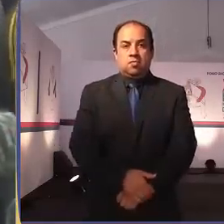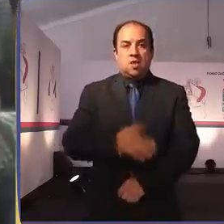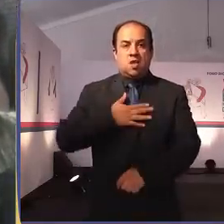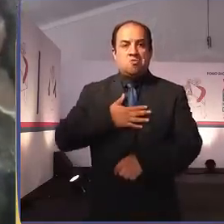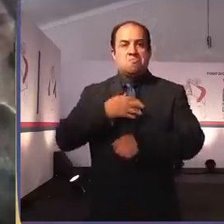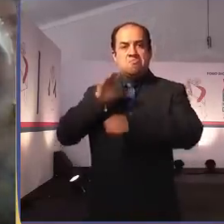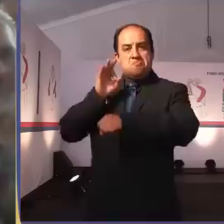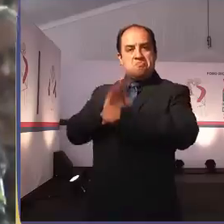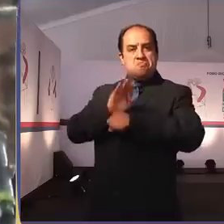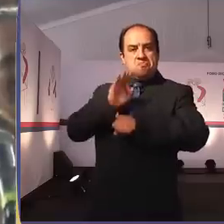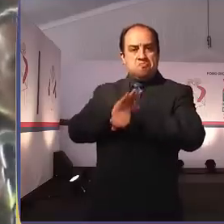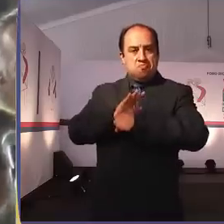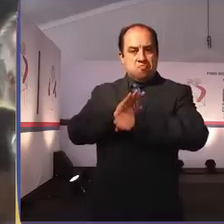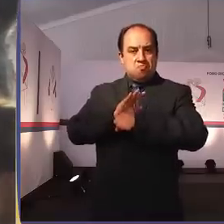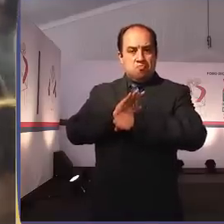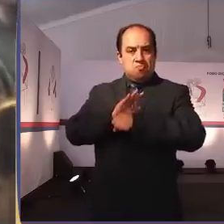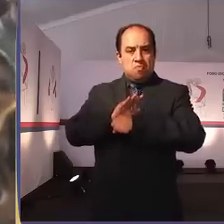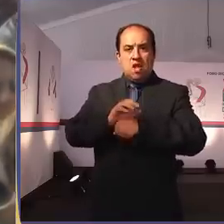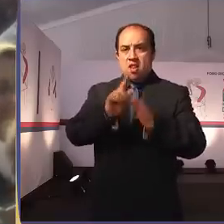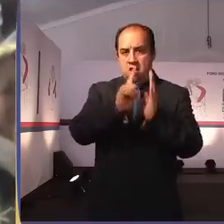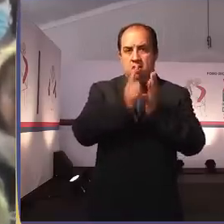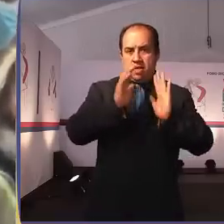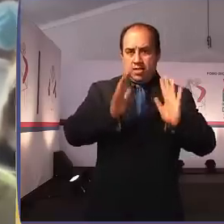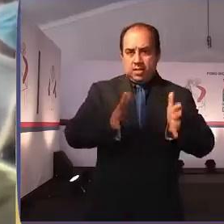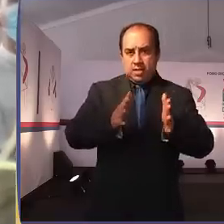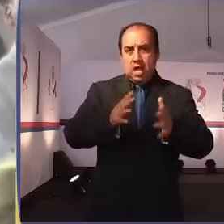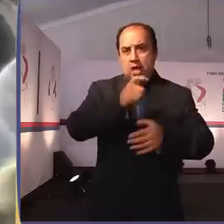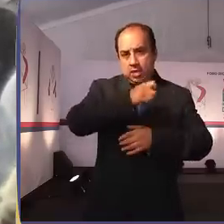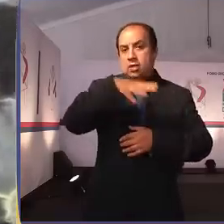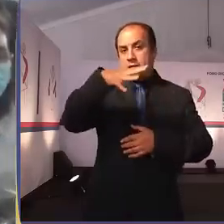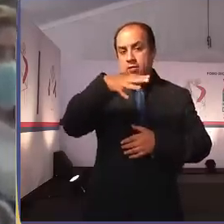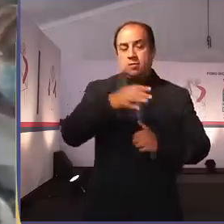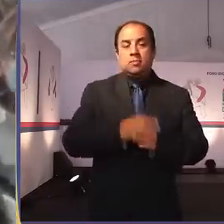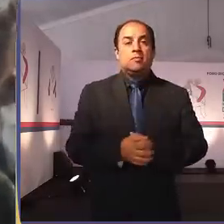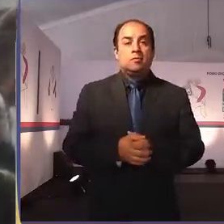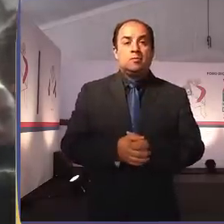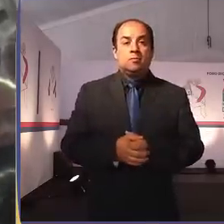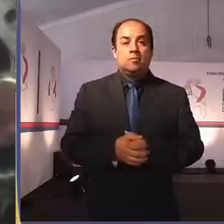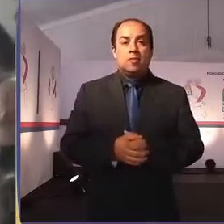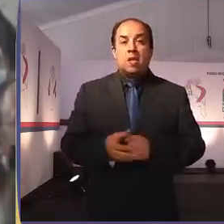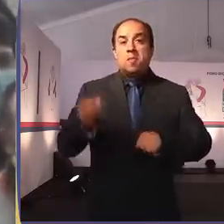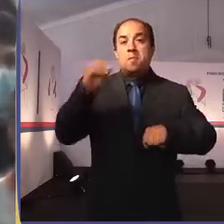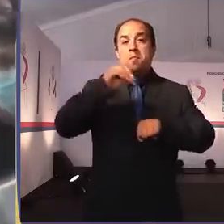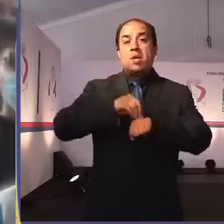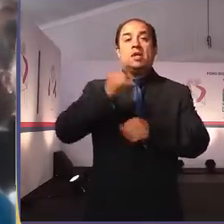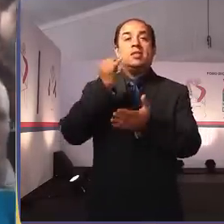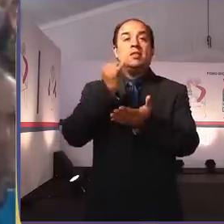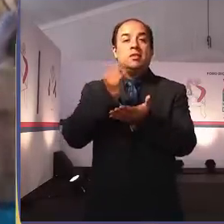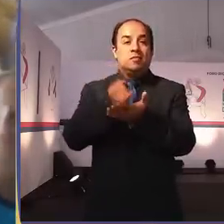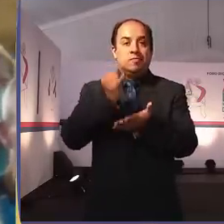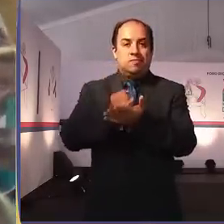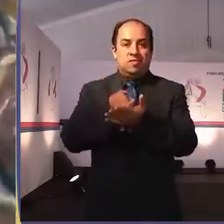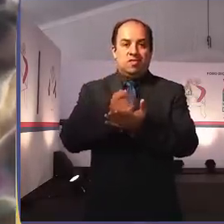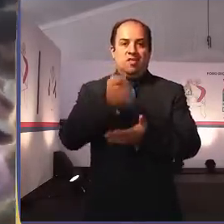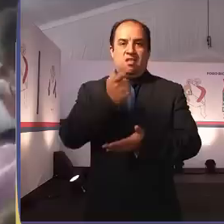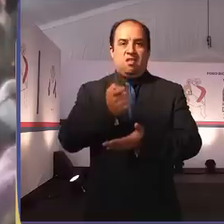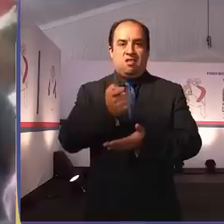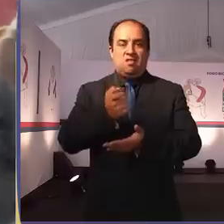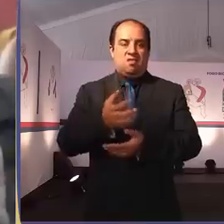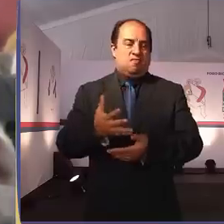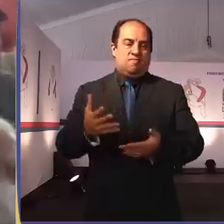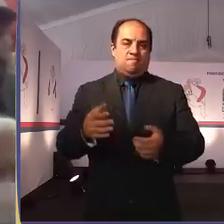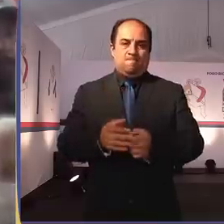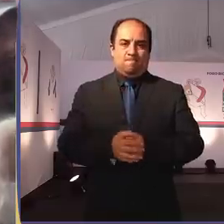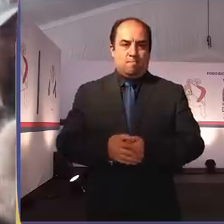de defender la posición de que el libro ya de por sí está siendo muy caro, meterle un impuesto era un acto criminal. Y